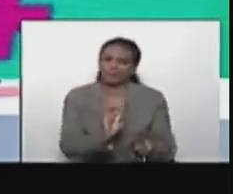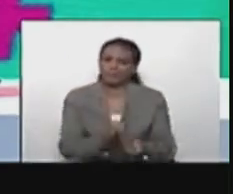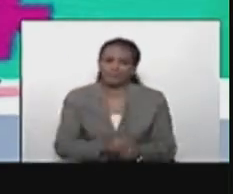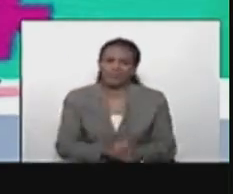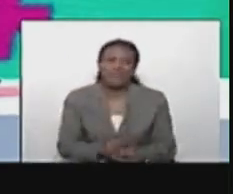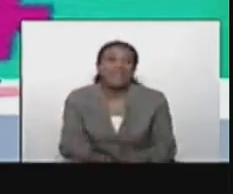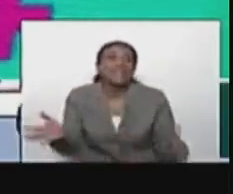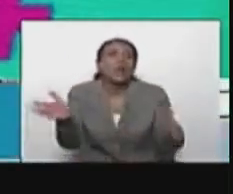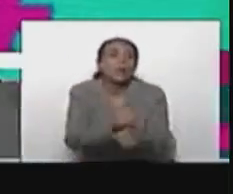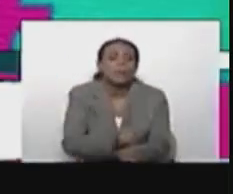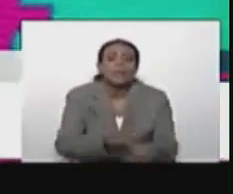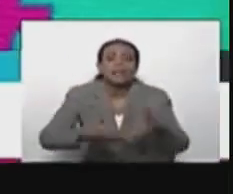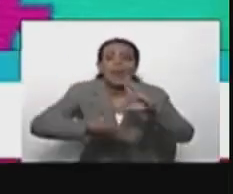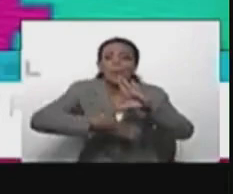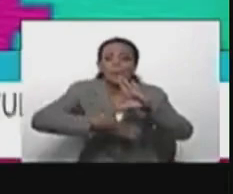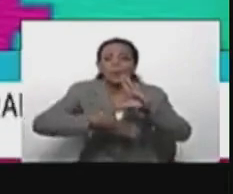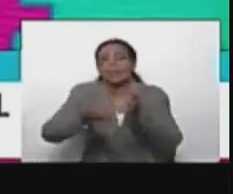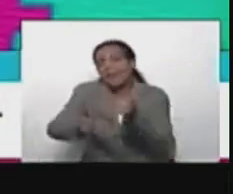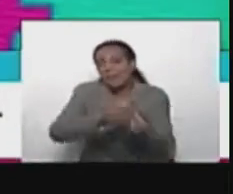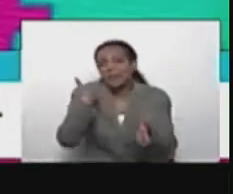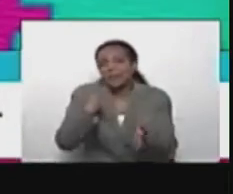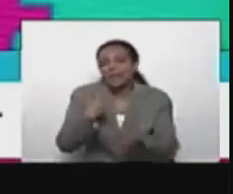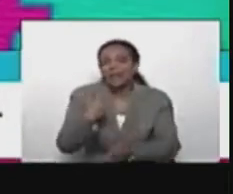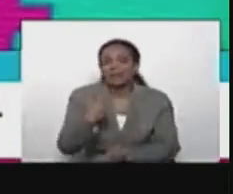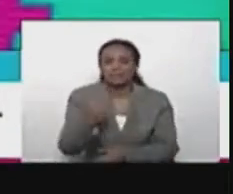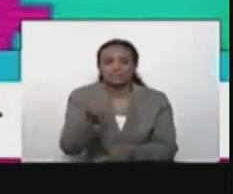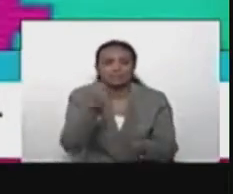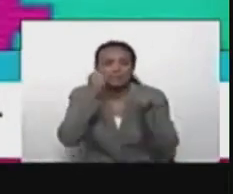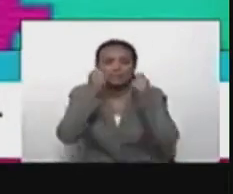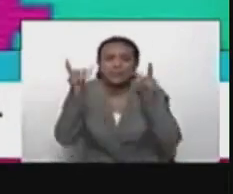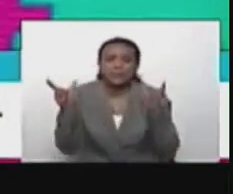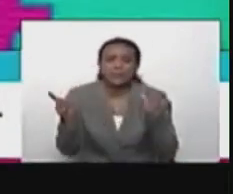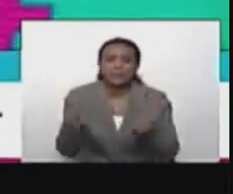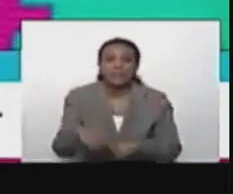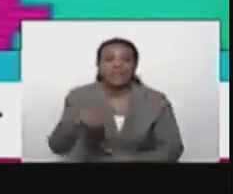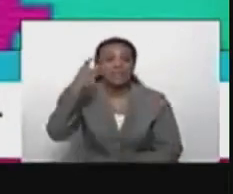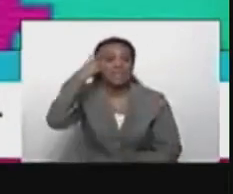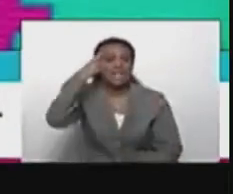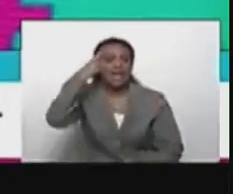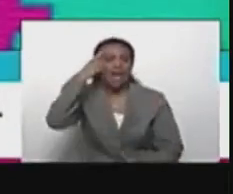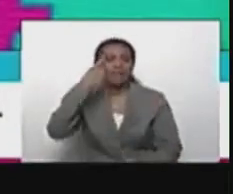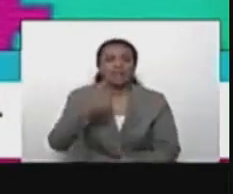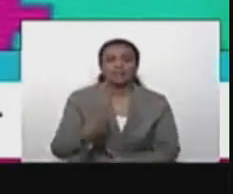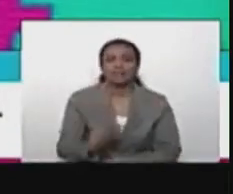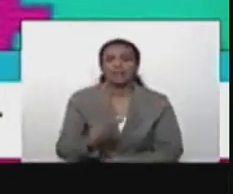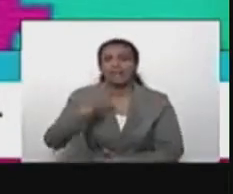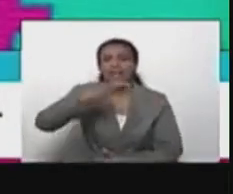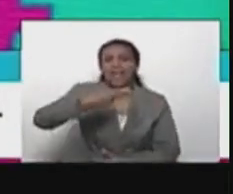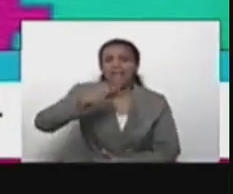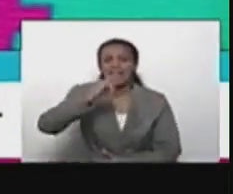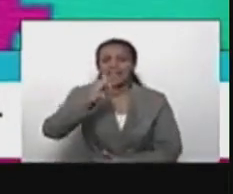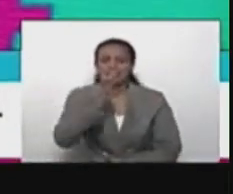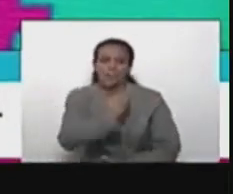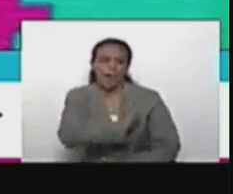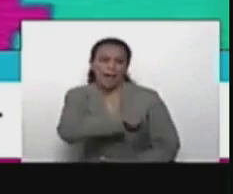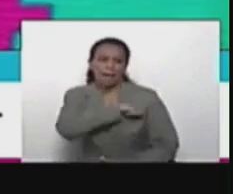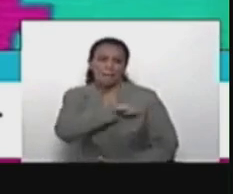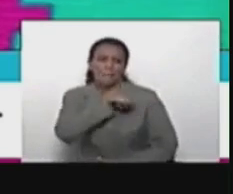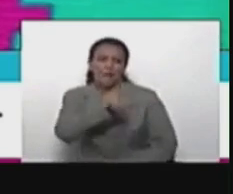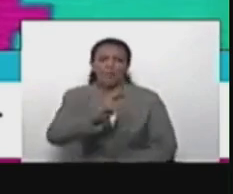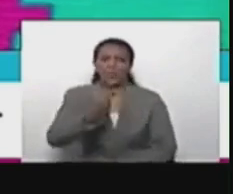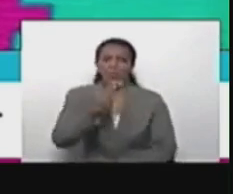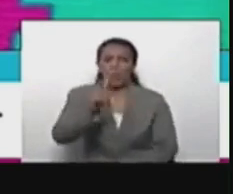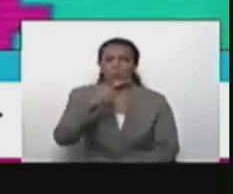el descubrimiento también se lo derrotamos. Y ahora es que el día de la hispanidad, el 12 de